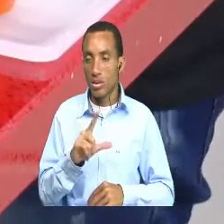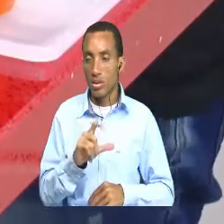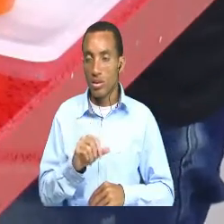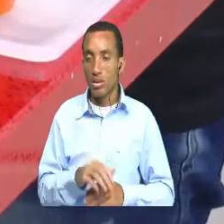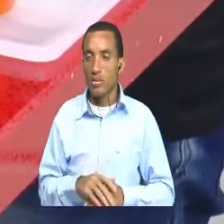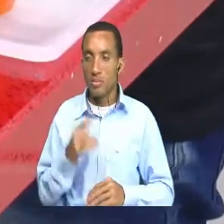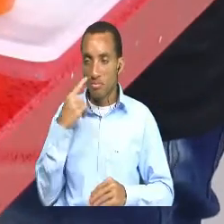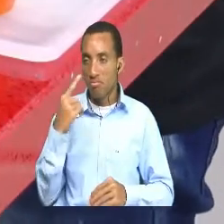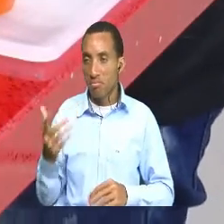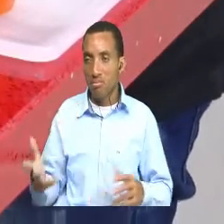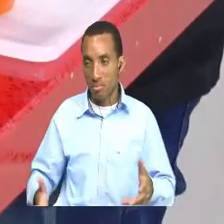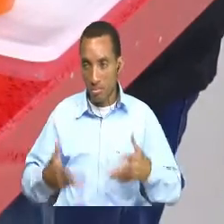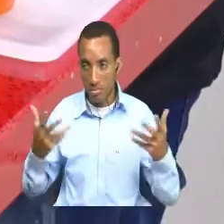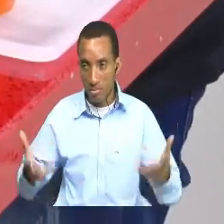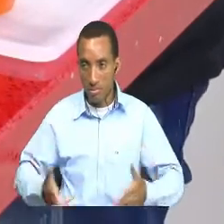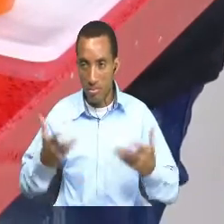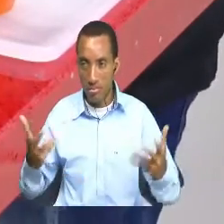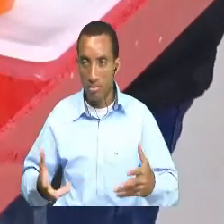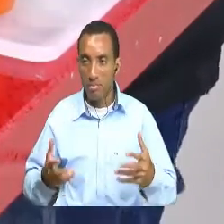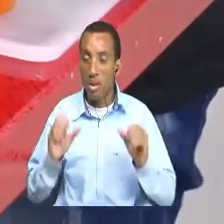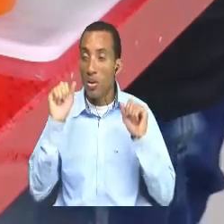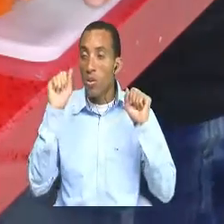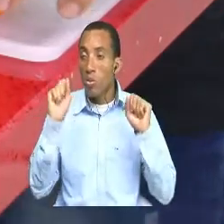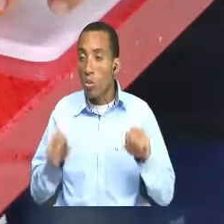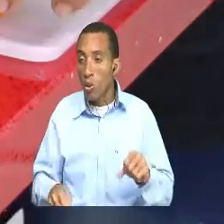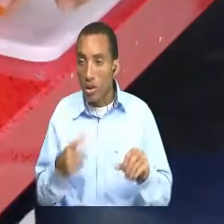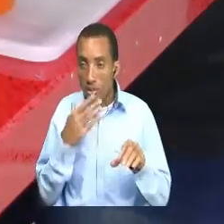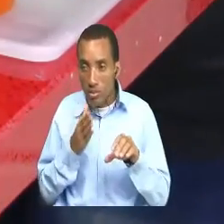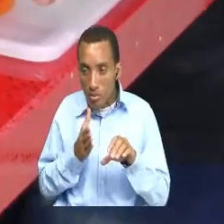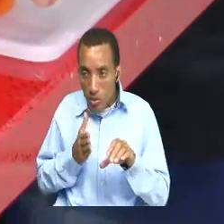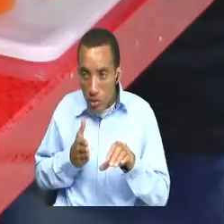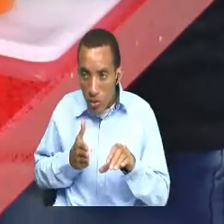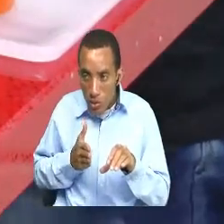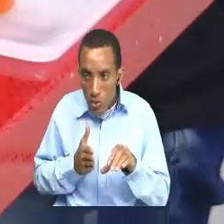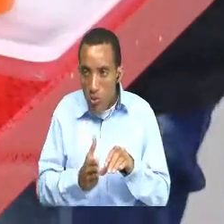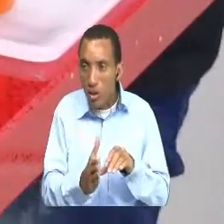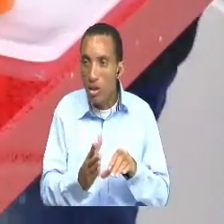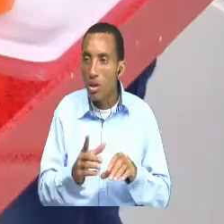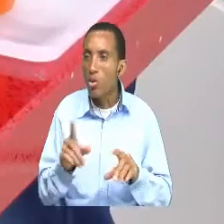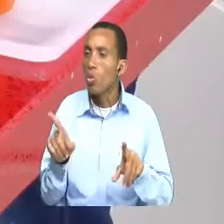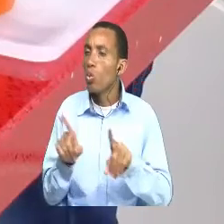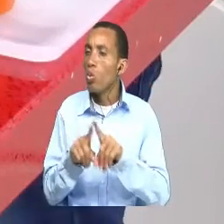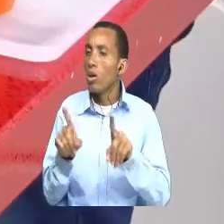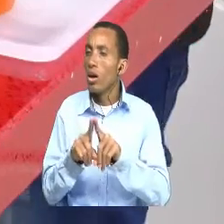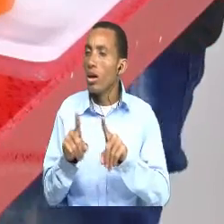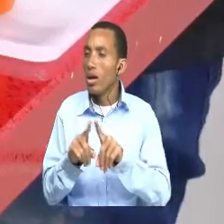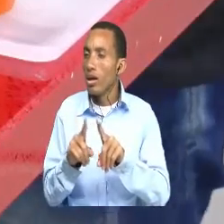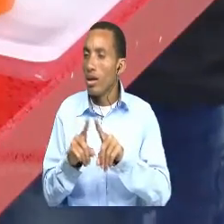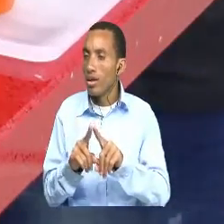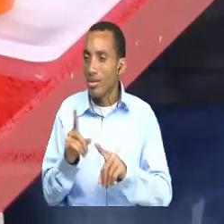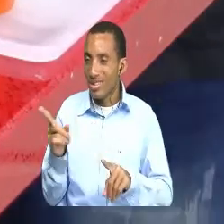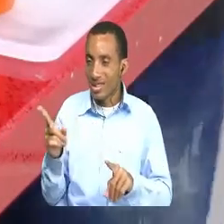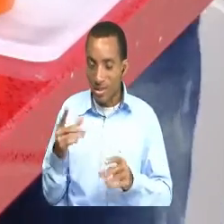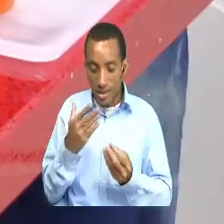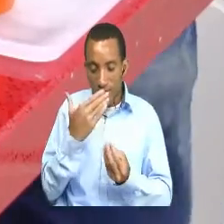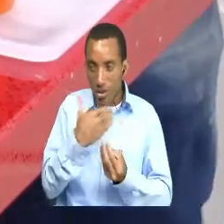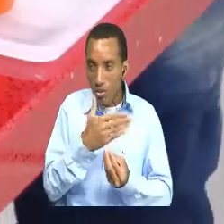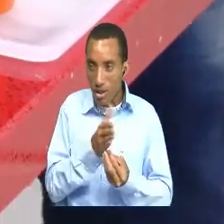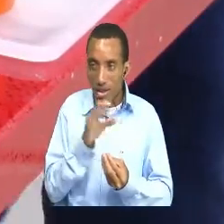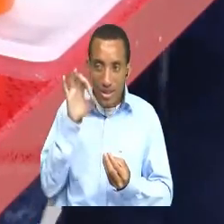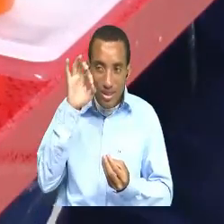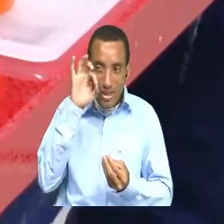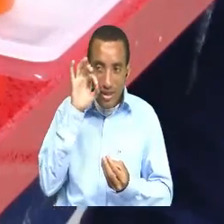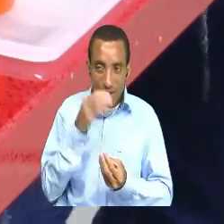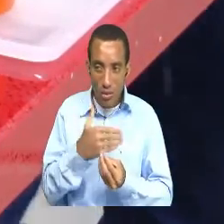entonces aquí pueden utilizar digamos para el corte quiero que el corte me quede igual que lo del tomate redondo pueden utilizar en casa y otra vez